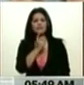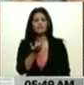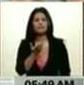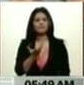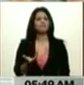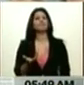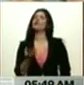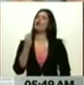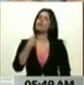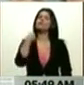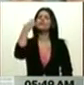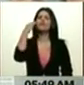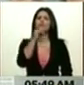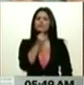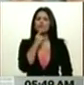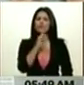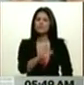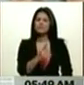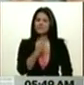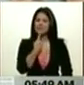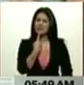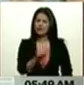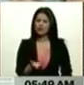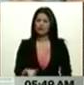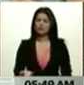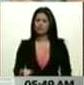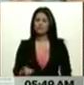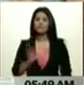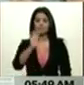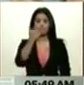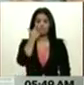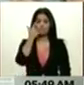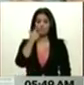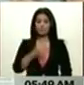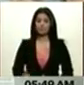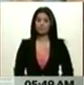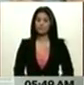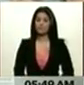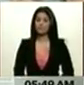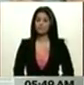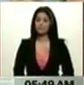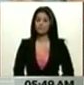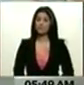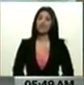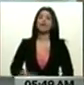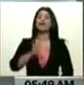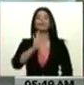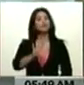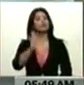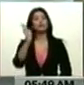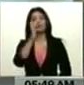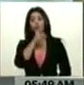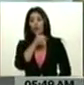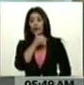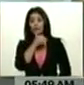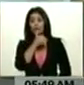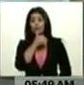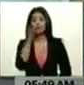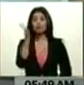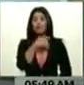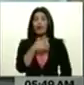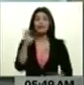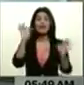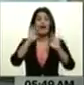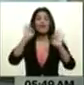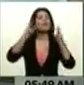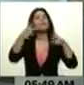¿De dónde sacaron esta información? Fíjense ustedes, ¿no? No hay absolutamente nada de la operación